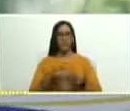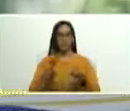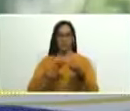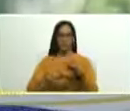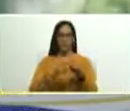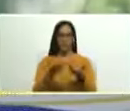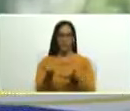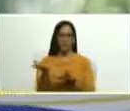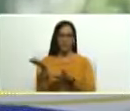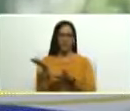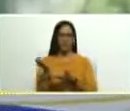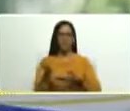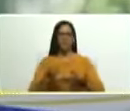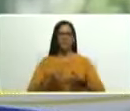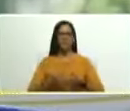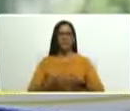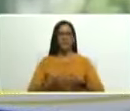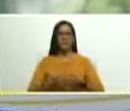combatiente, Silvia Flores,